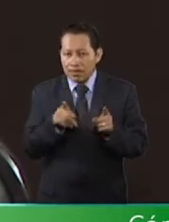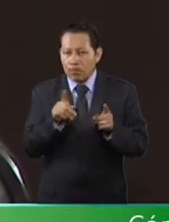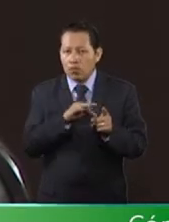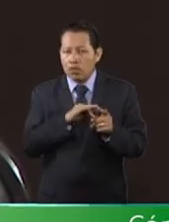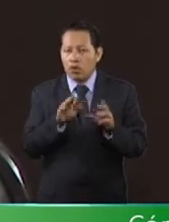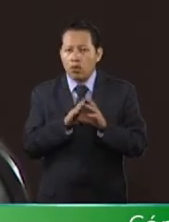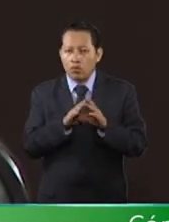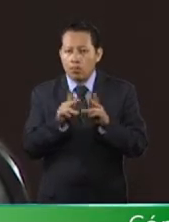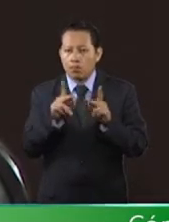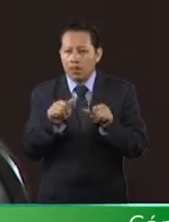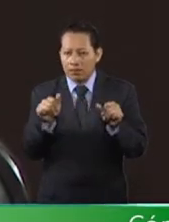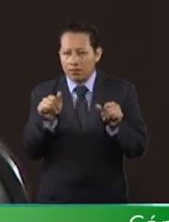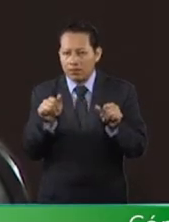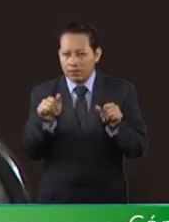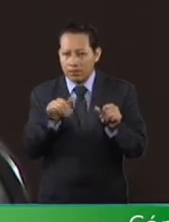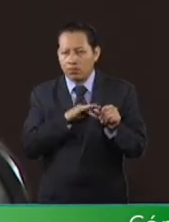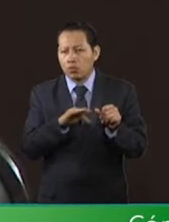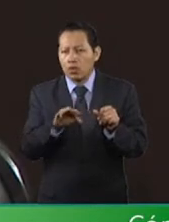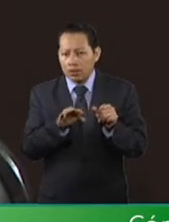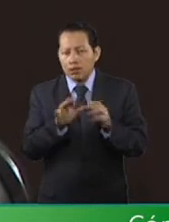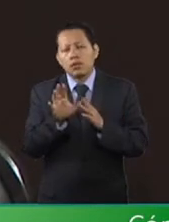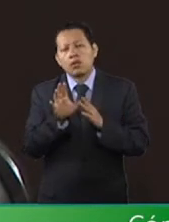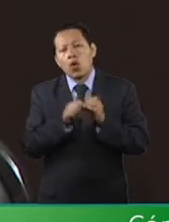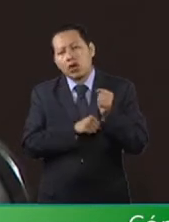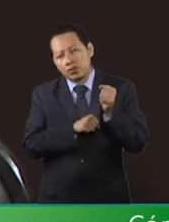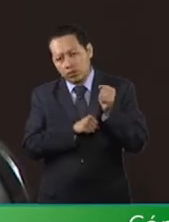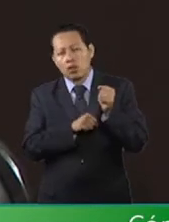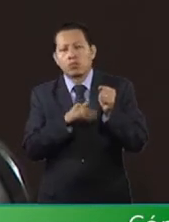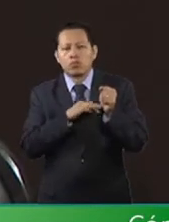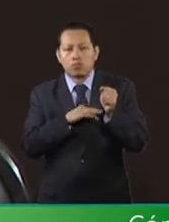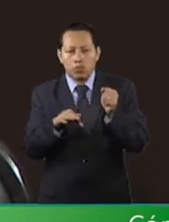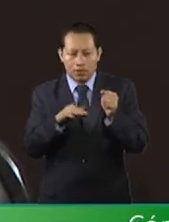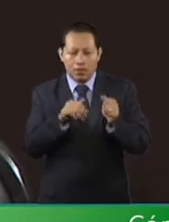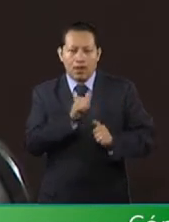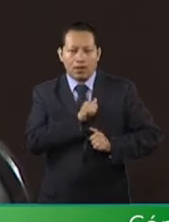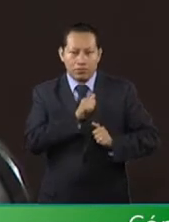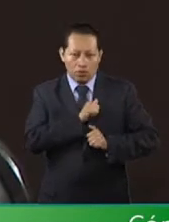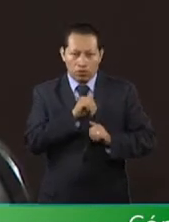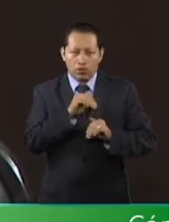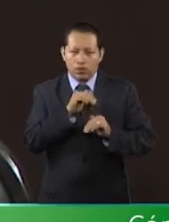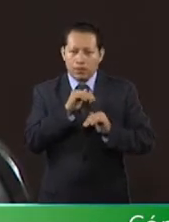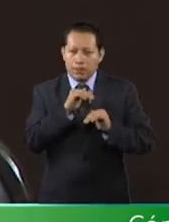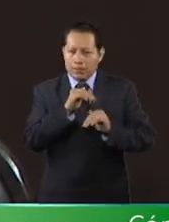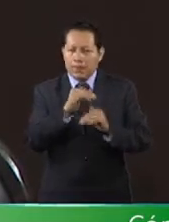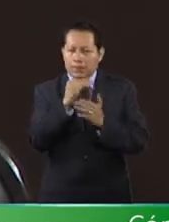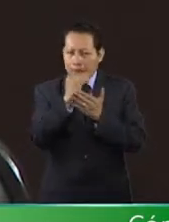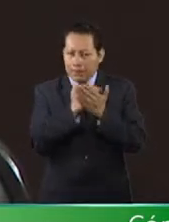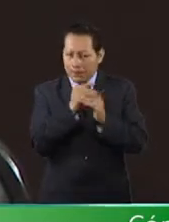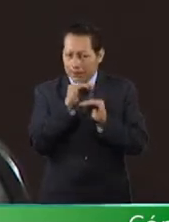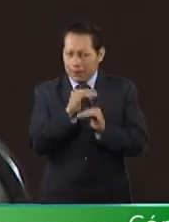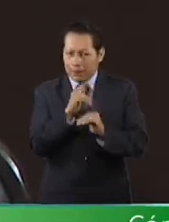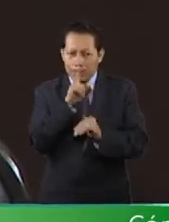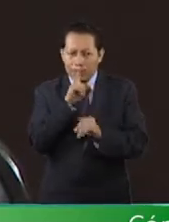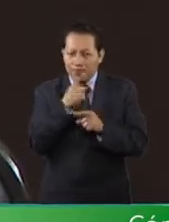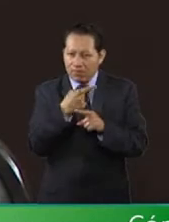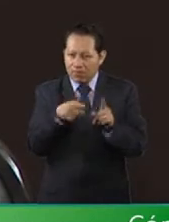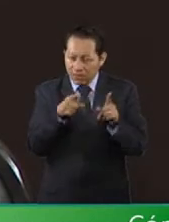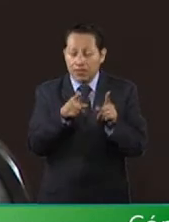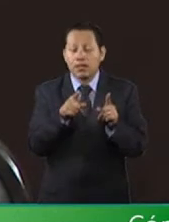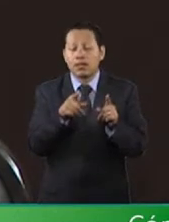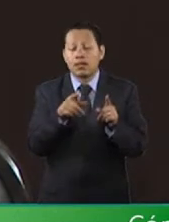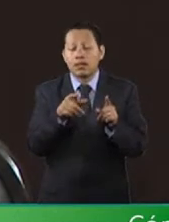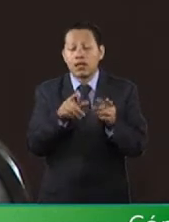en tiempos de paz la constitución no limite al ejército dejando cuestiones tan fundamentales a la